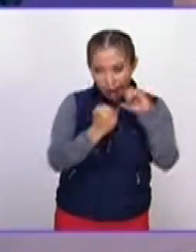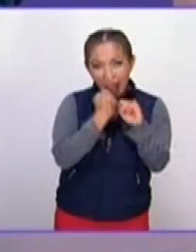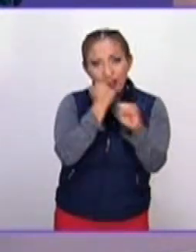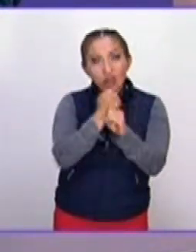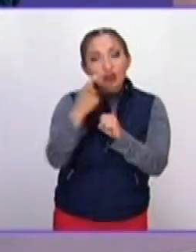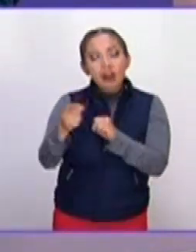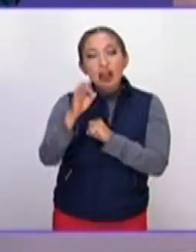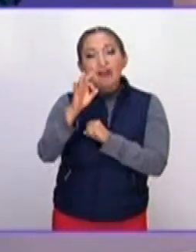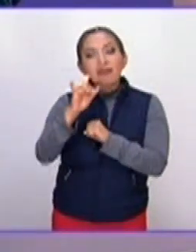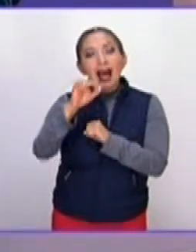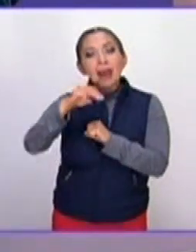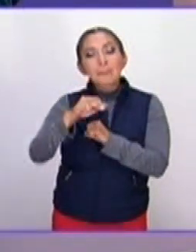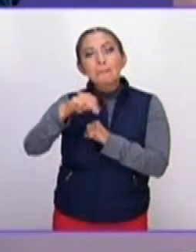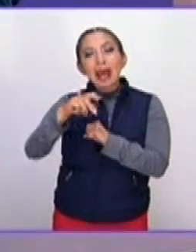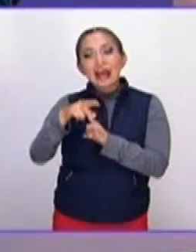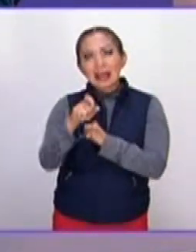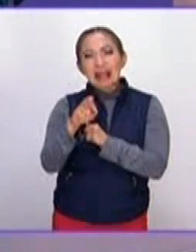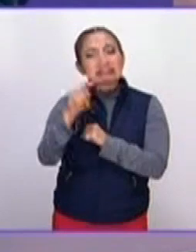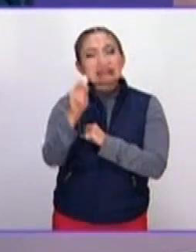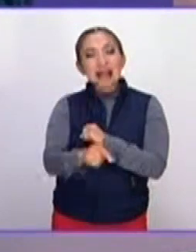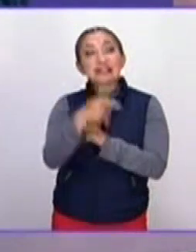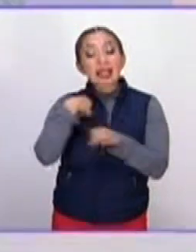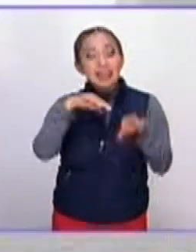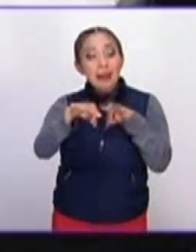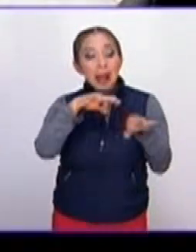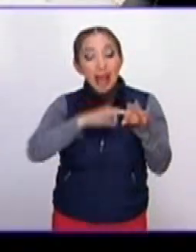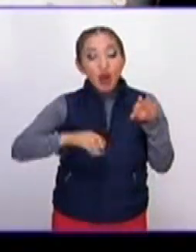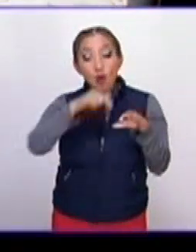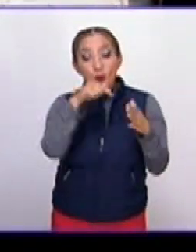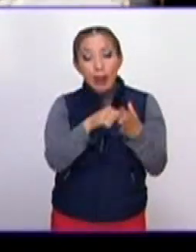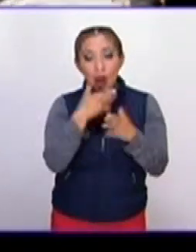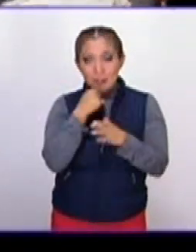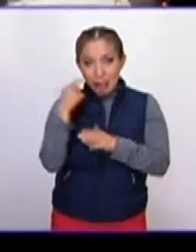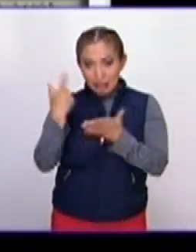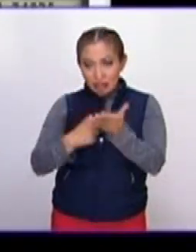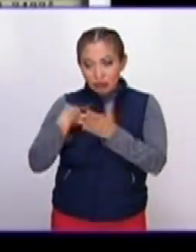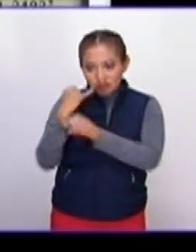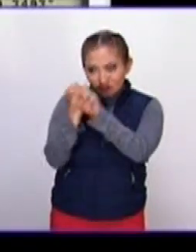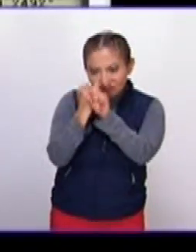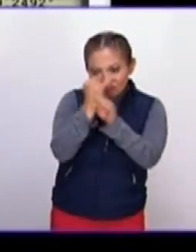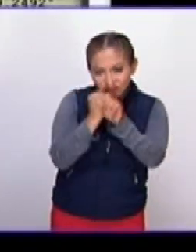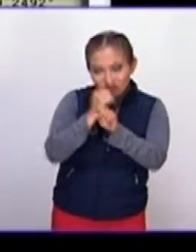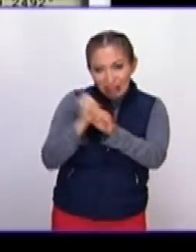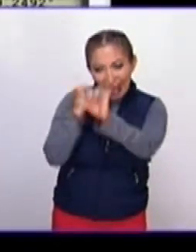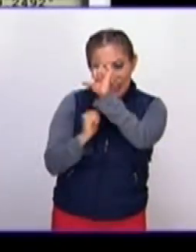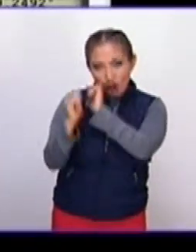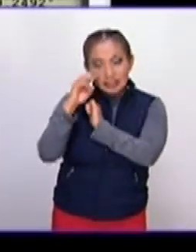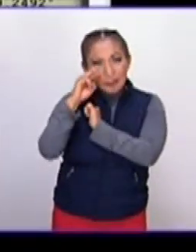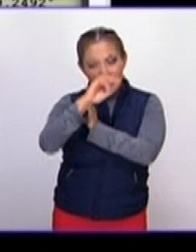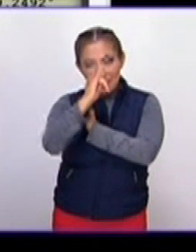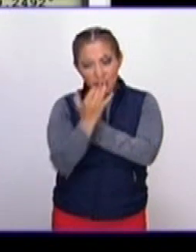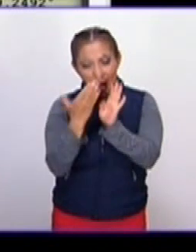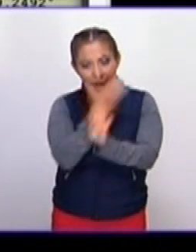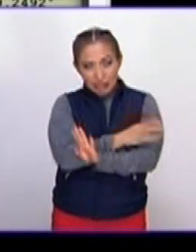con FileMaker. ¿De qué se trata? Es el trabajo de campo del arqueólogo. Por ejemplo, estas imágenes que estamos viendo, había una